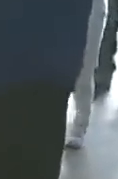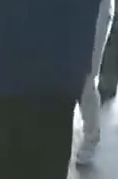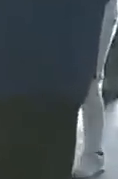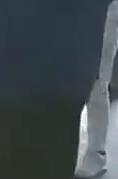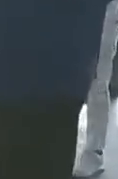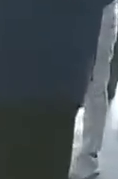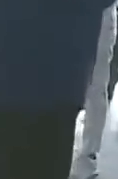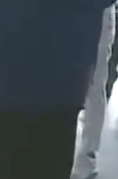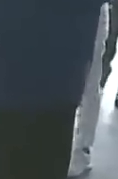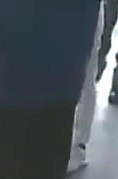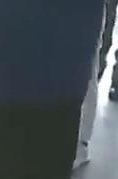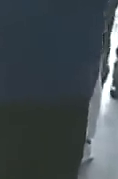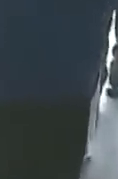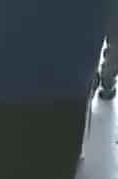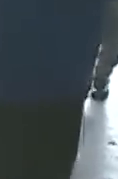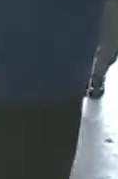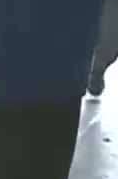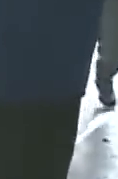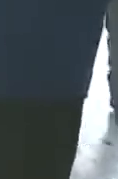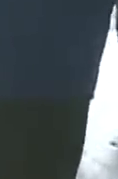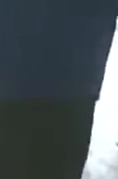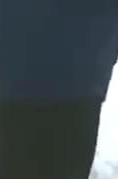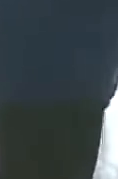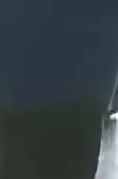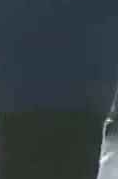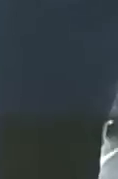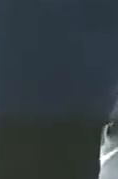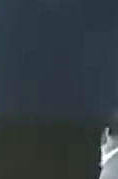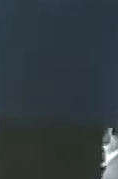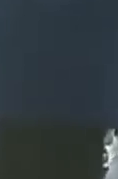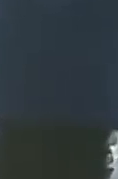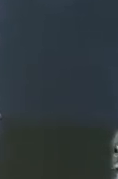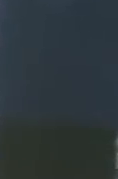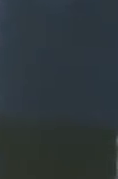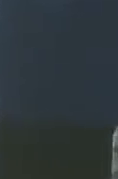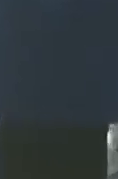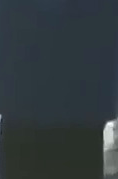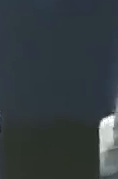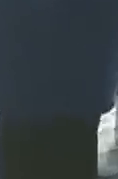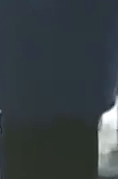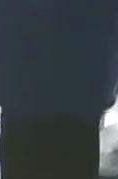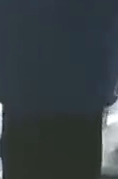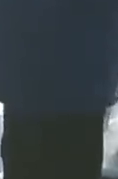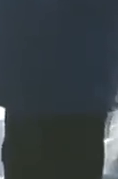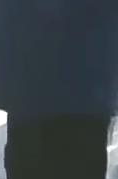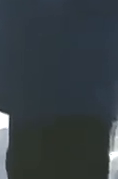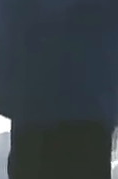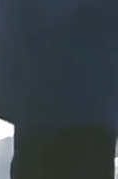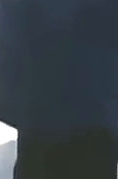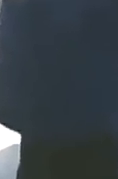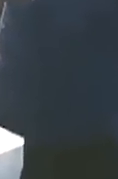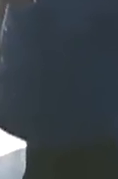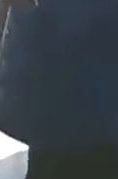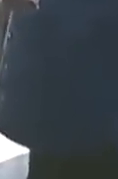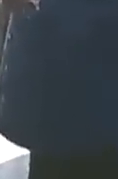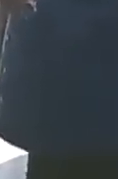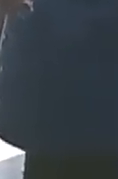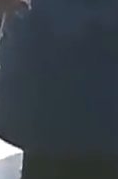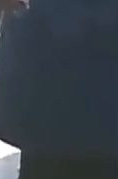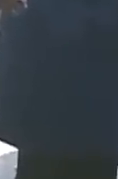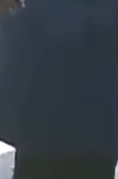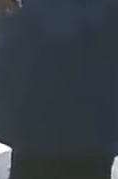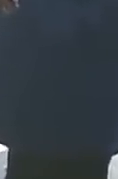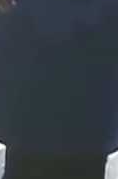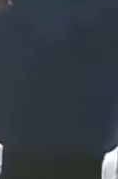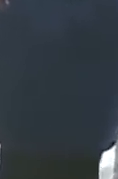Venezuela. Está acompañado por el gobernador del estado Carabobo, Rafael Lacaba, el ministro del Poder